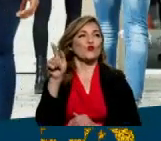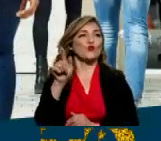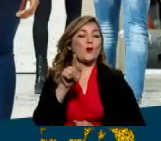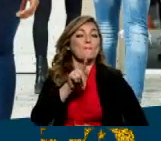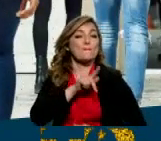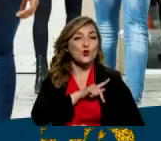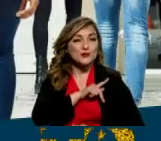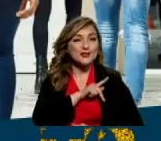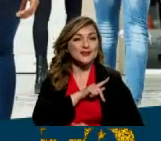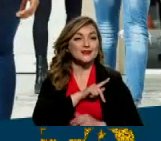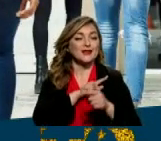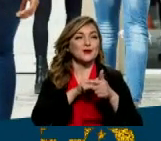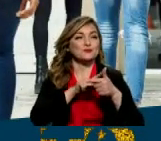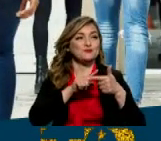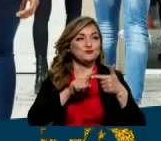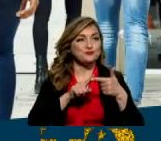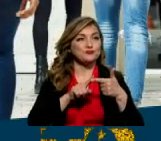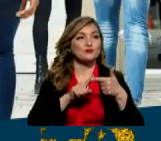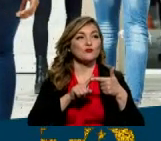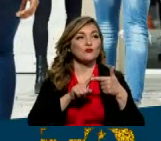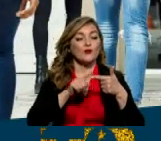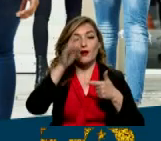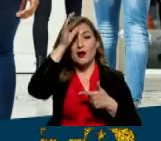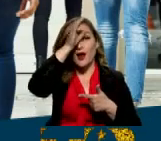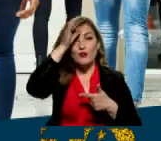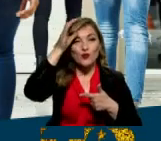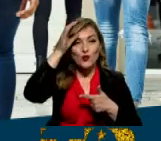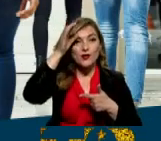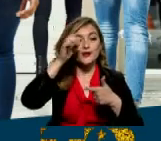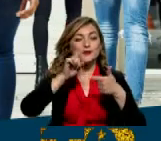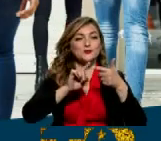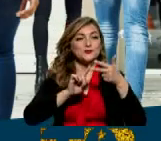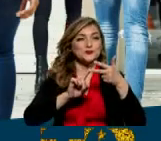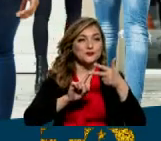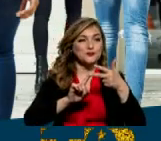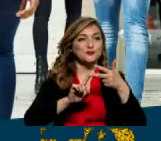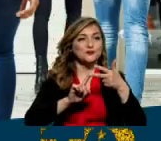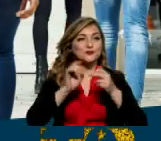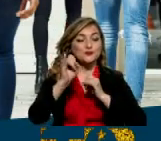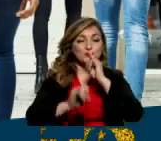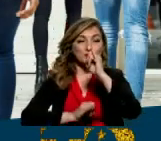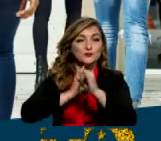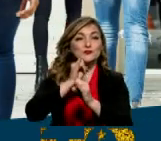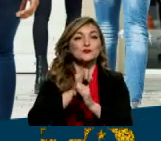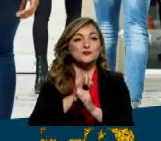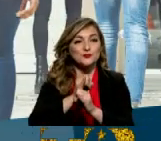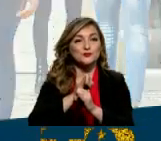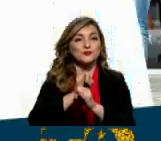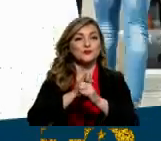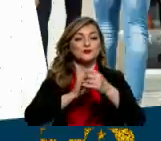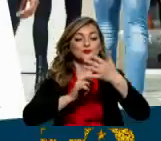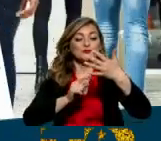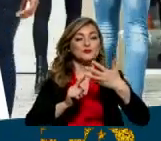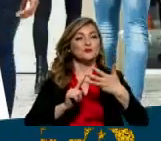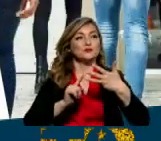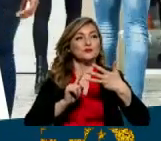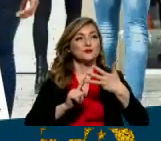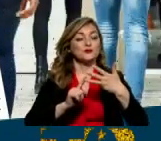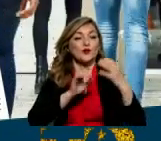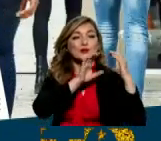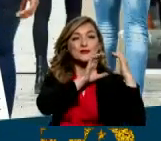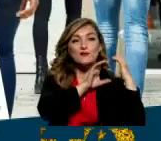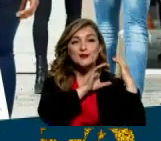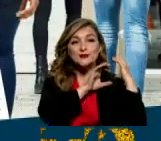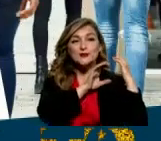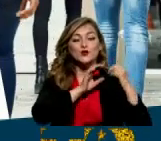Escuela Politécnica Nacional, Pontificia Universidad Católica del Ecuador, Universidad Internacional del Ecuador, Universidad San